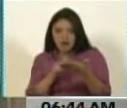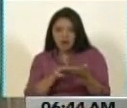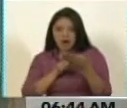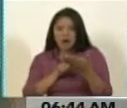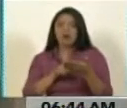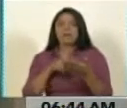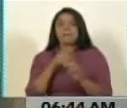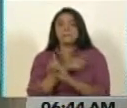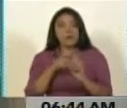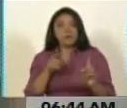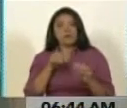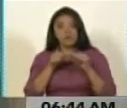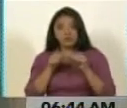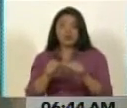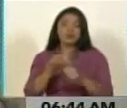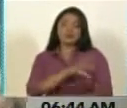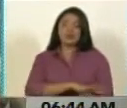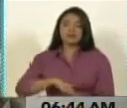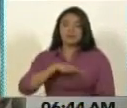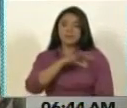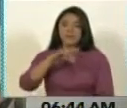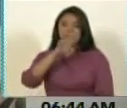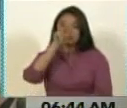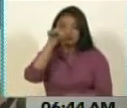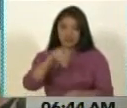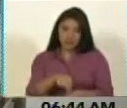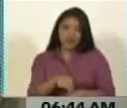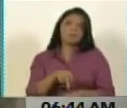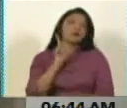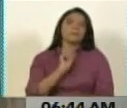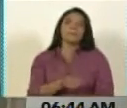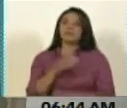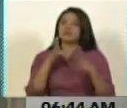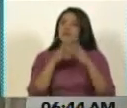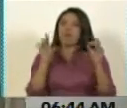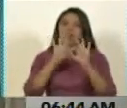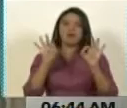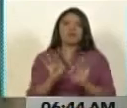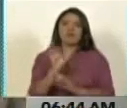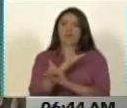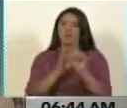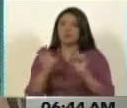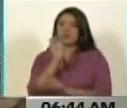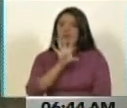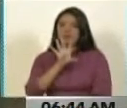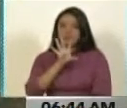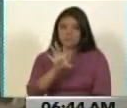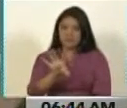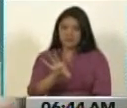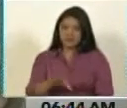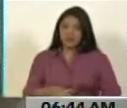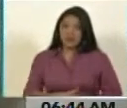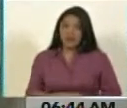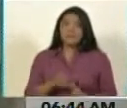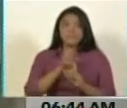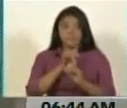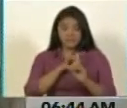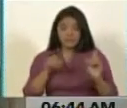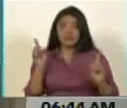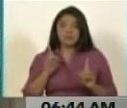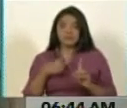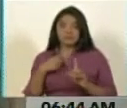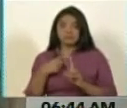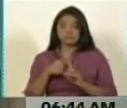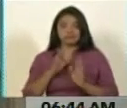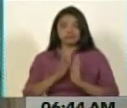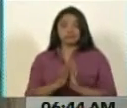caso, ese espíritu nacional, hace parte del tejido cultural de nuestra patria y, por lo tanto, es beneficiario de